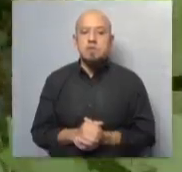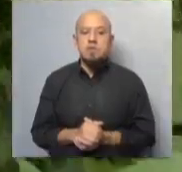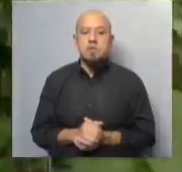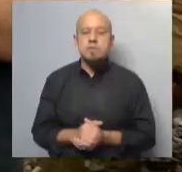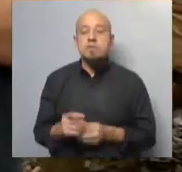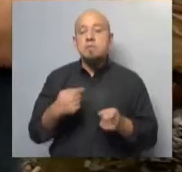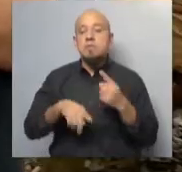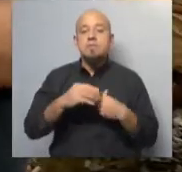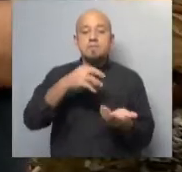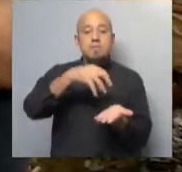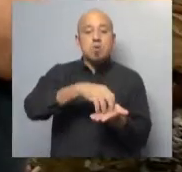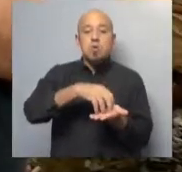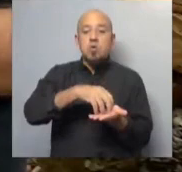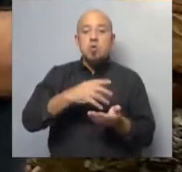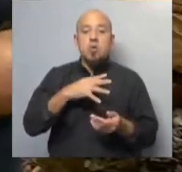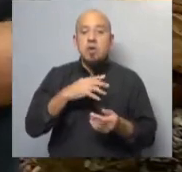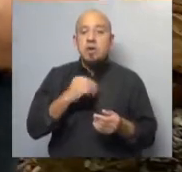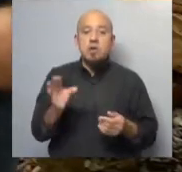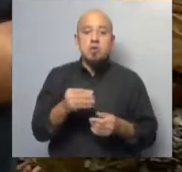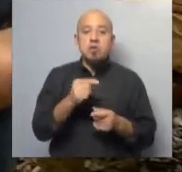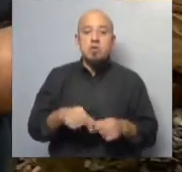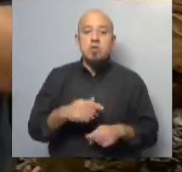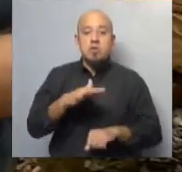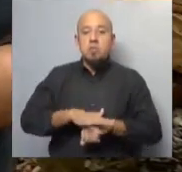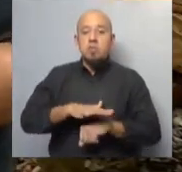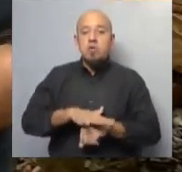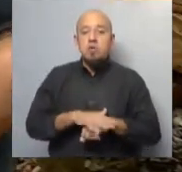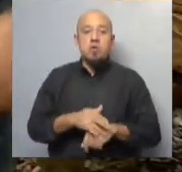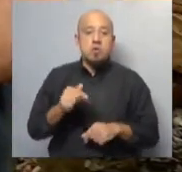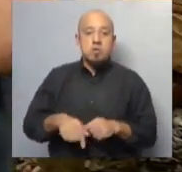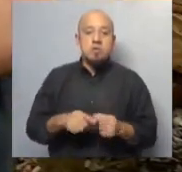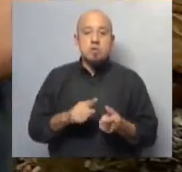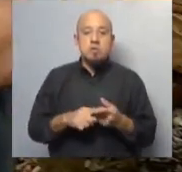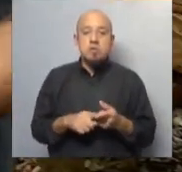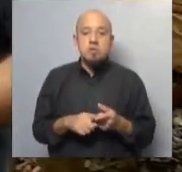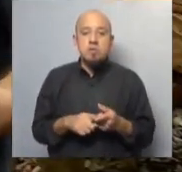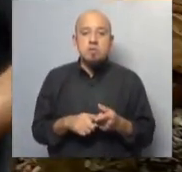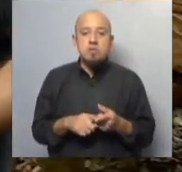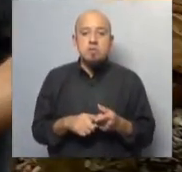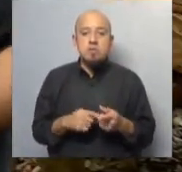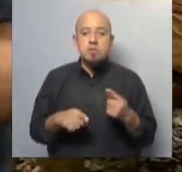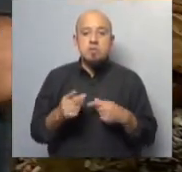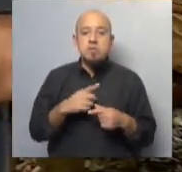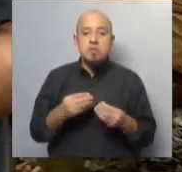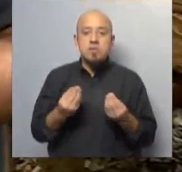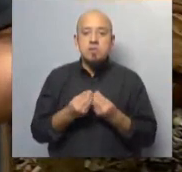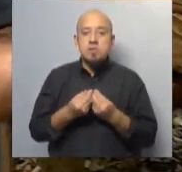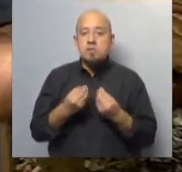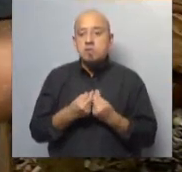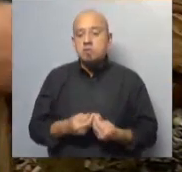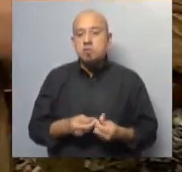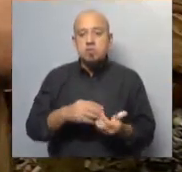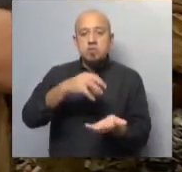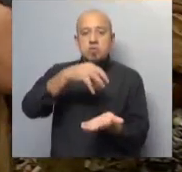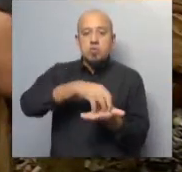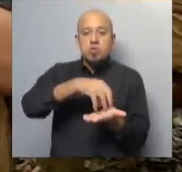Pero los hongos están en todos lados y en todo momento. O sea, en este momento estamos parados sobre unos kilómetros de hebras microscópicas